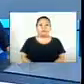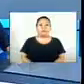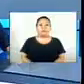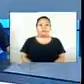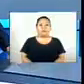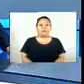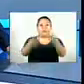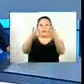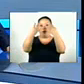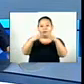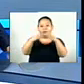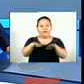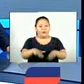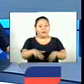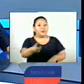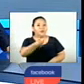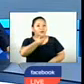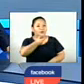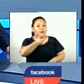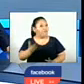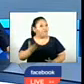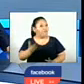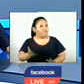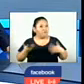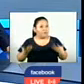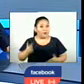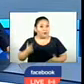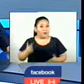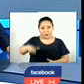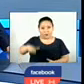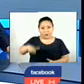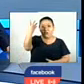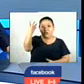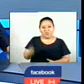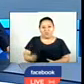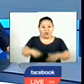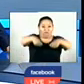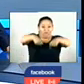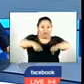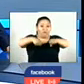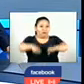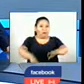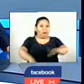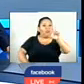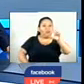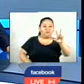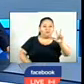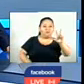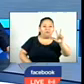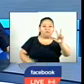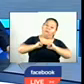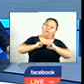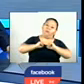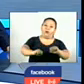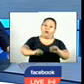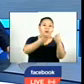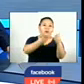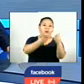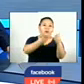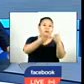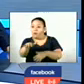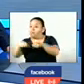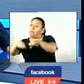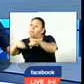Agradecemos que usted se informe con Noticiero Hechos y le comentamos que este día tres motociclistas fallecieron en accidentes de tránsito registrados en